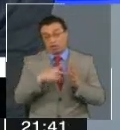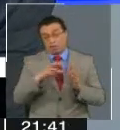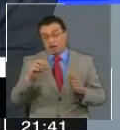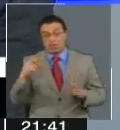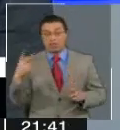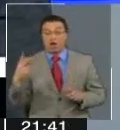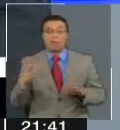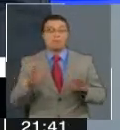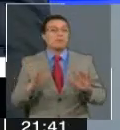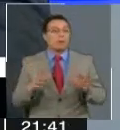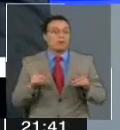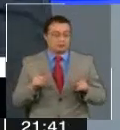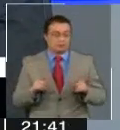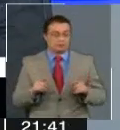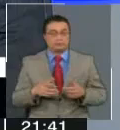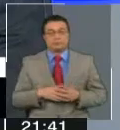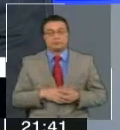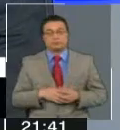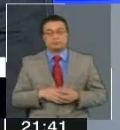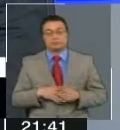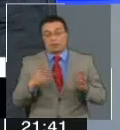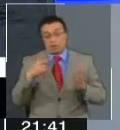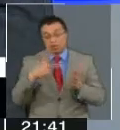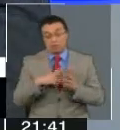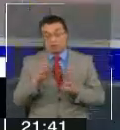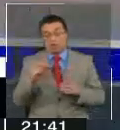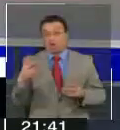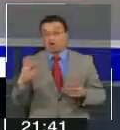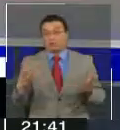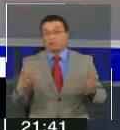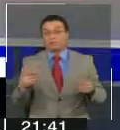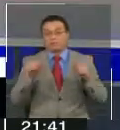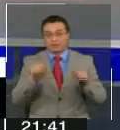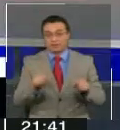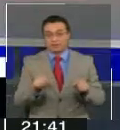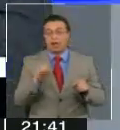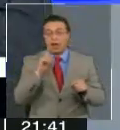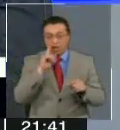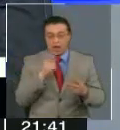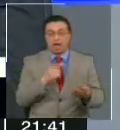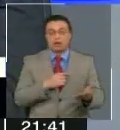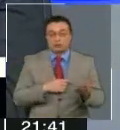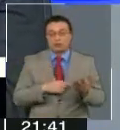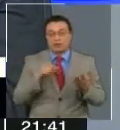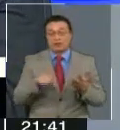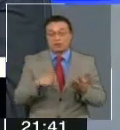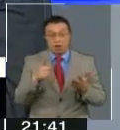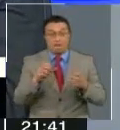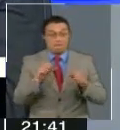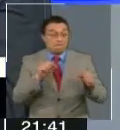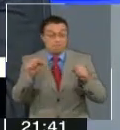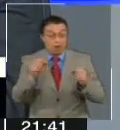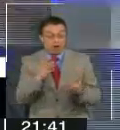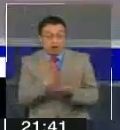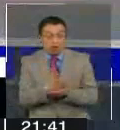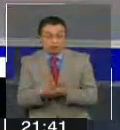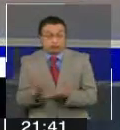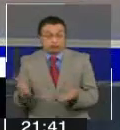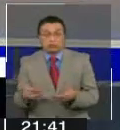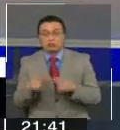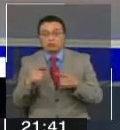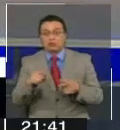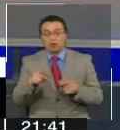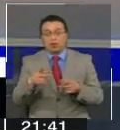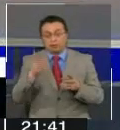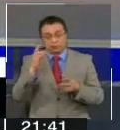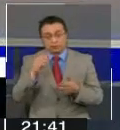2002, me parece que es la minuta. Imagínense. Ya, una... O sea, era una política... ¿Pero esa política la había